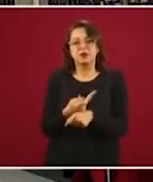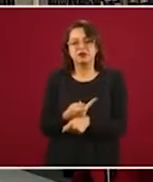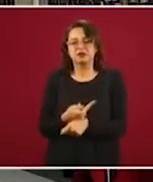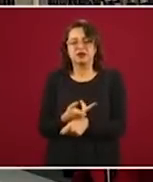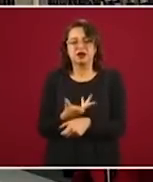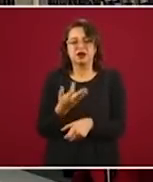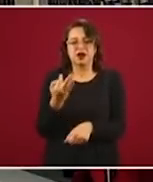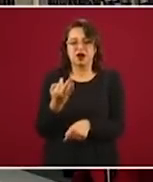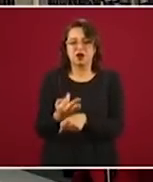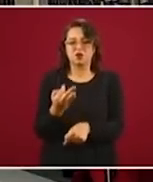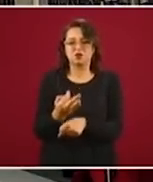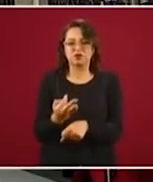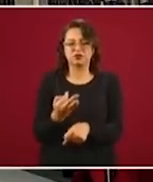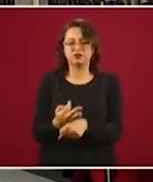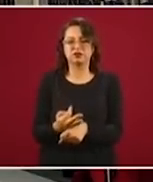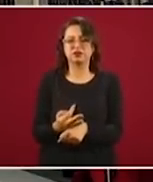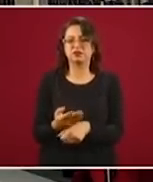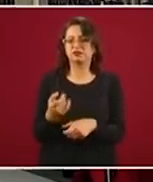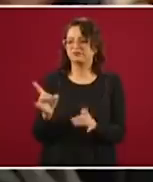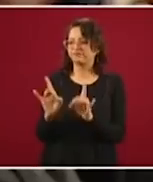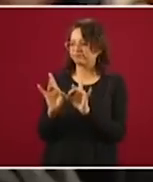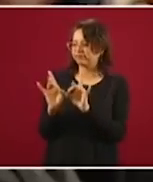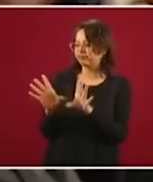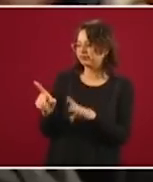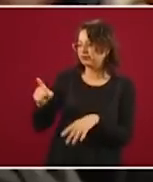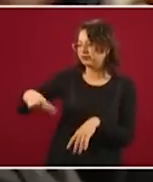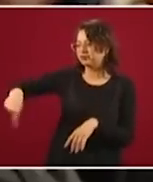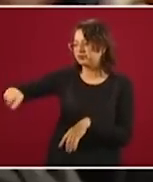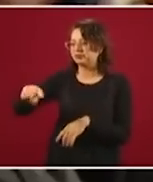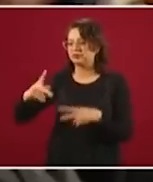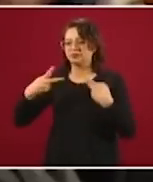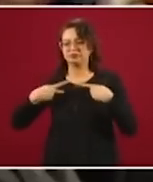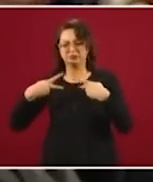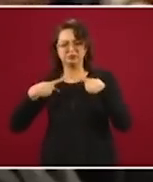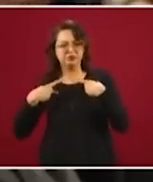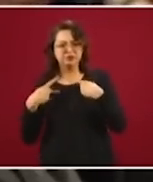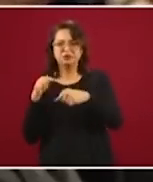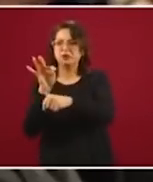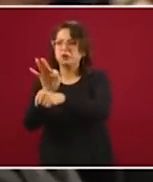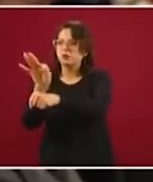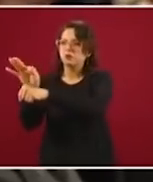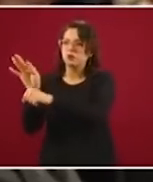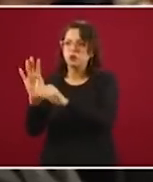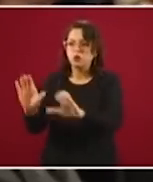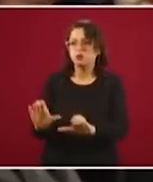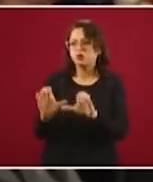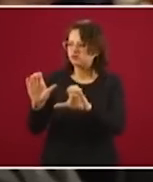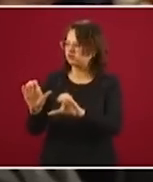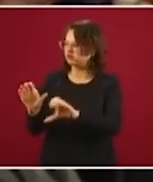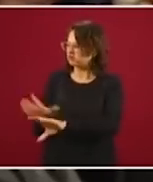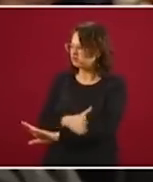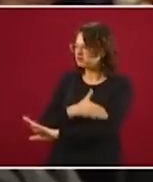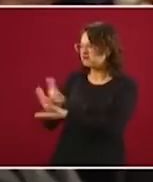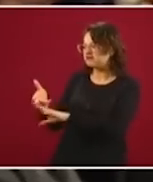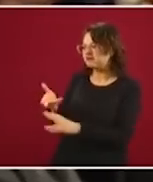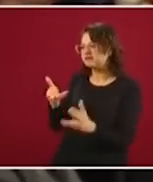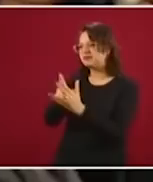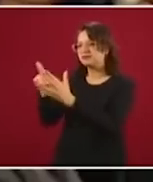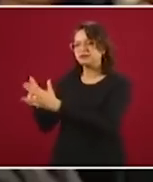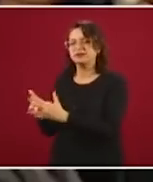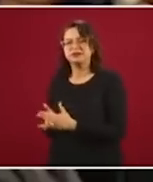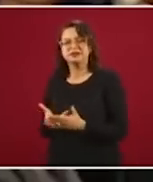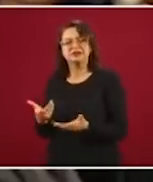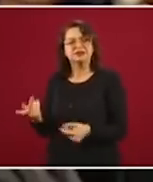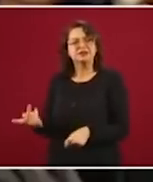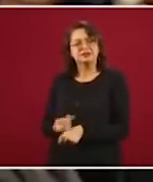ahorita ocurriendo este tipo de situaciones contra los activistas defensores del medio ambiente? Quisiera yo su